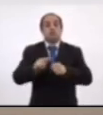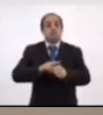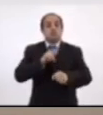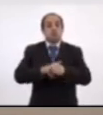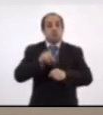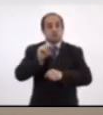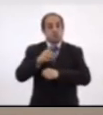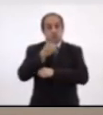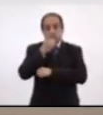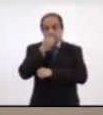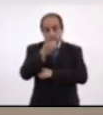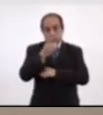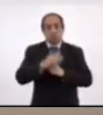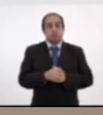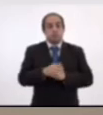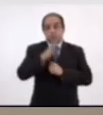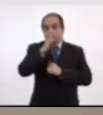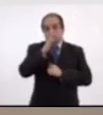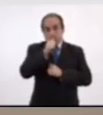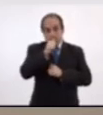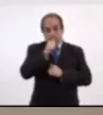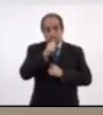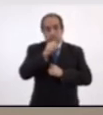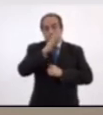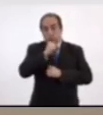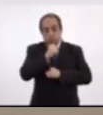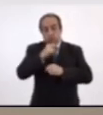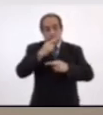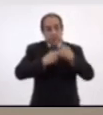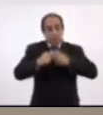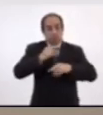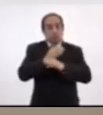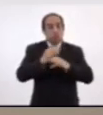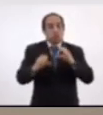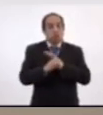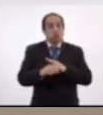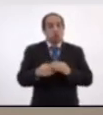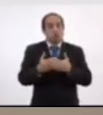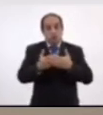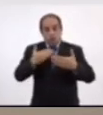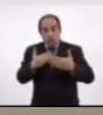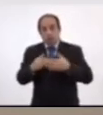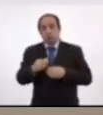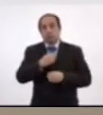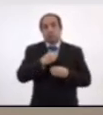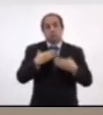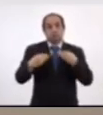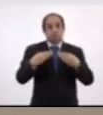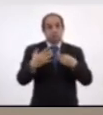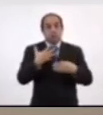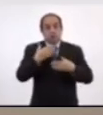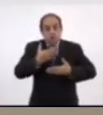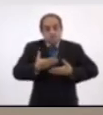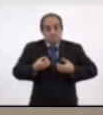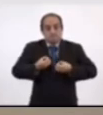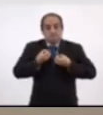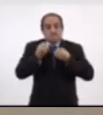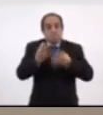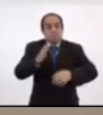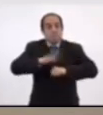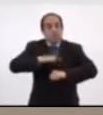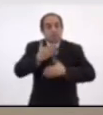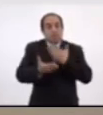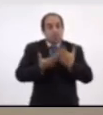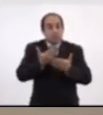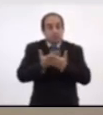decirlo, no podemos regresar a las cosas como estaban antes de la pandemia, tenemos que ofrecer mucho más servicios